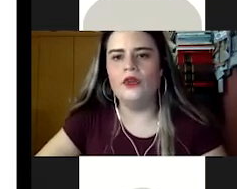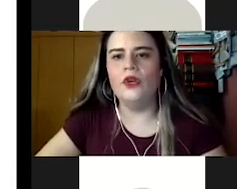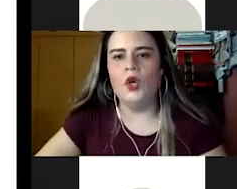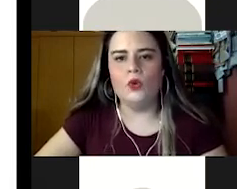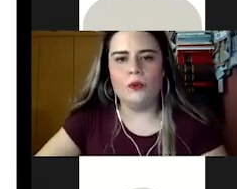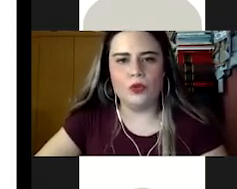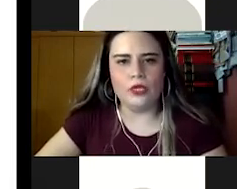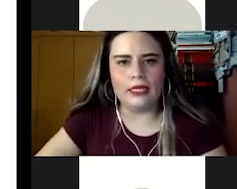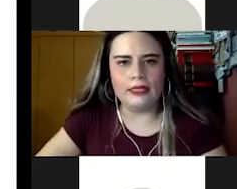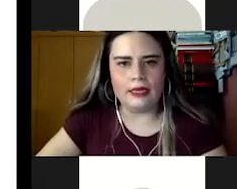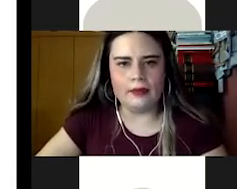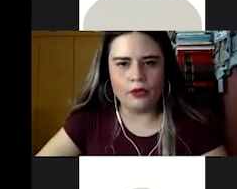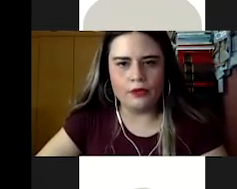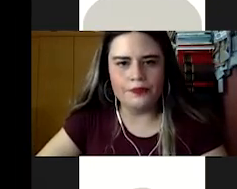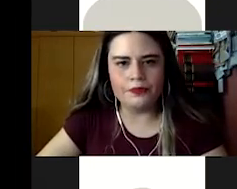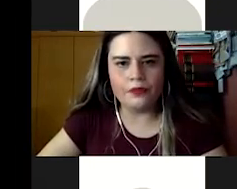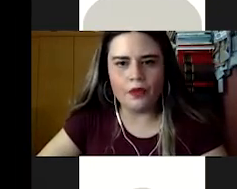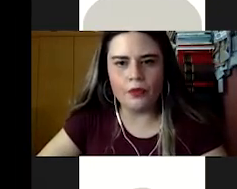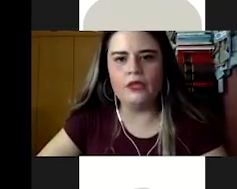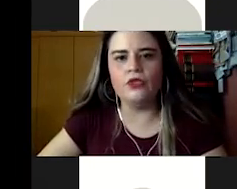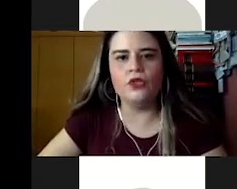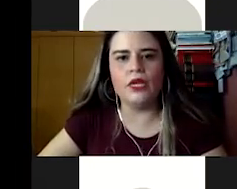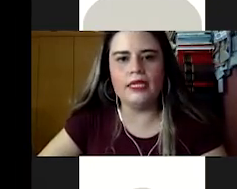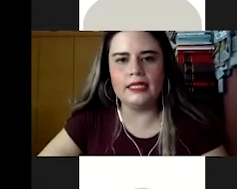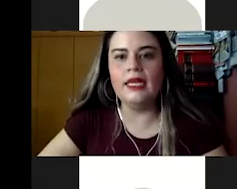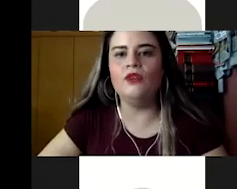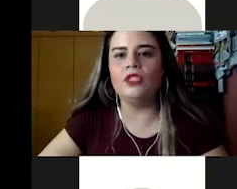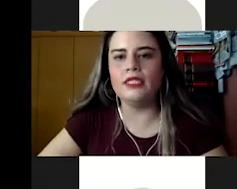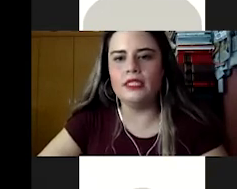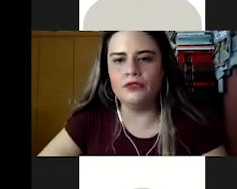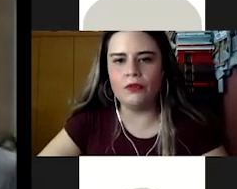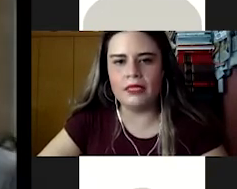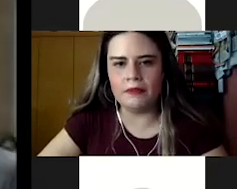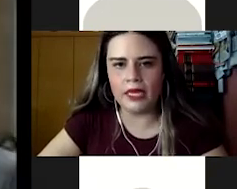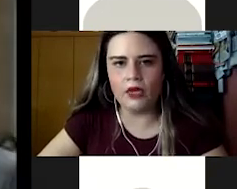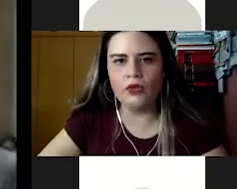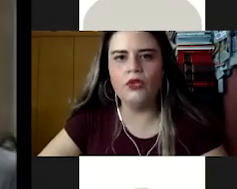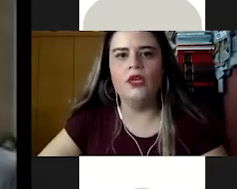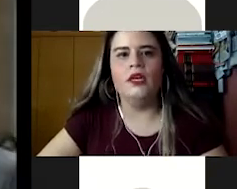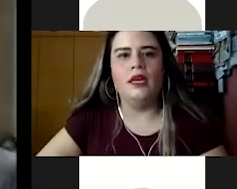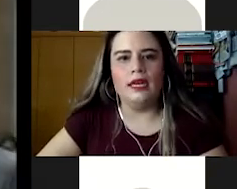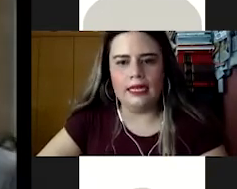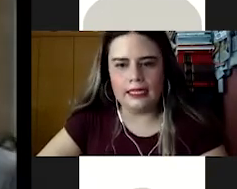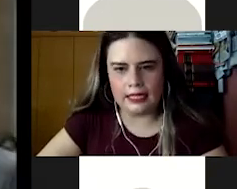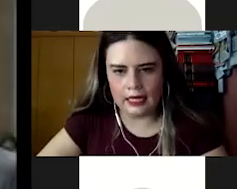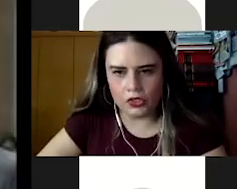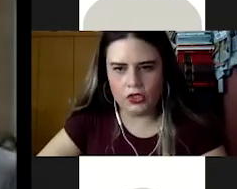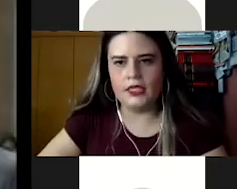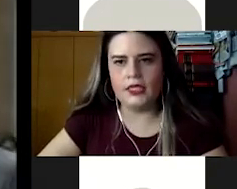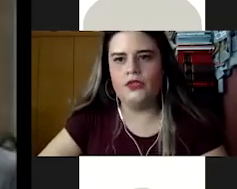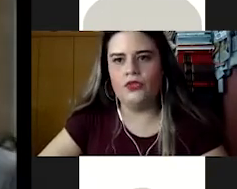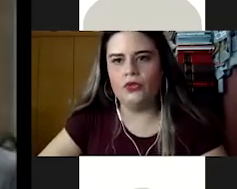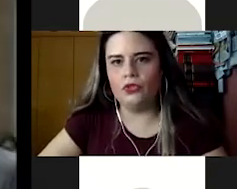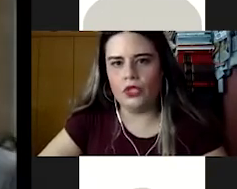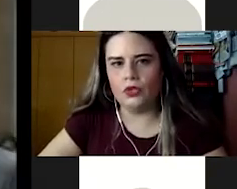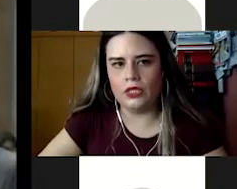género u oportunidades de trabajo. Bueno, esto es lo que les decía, los 3 informes de México, la instalación que se